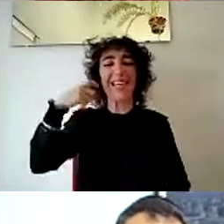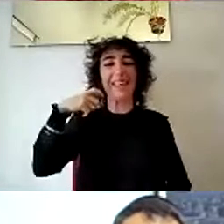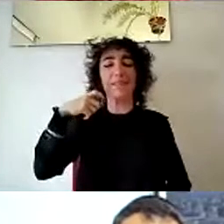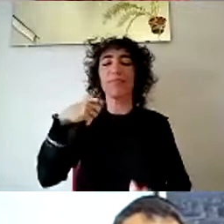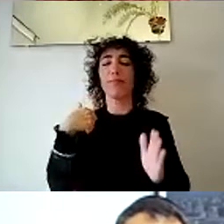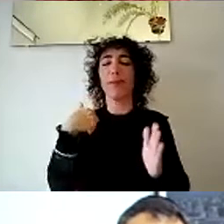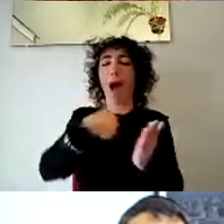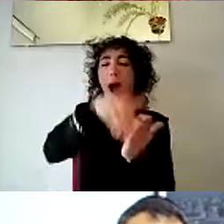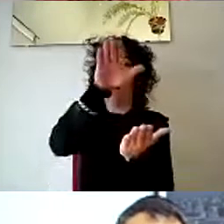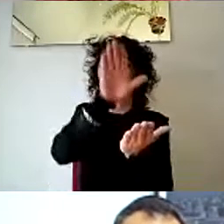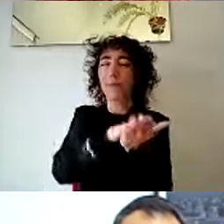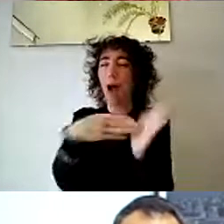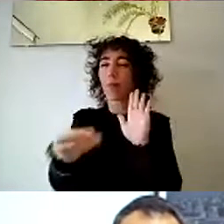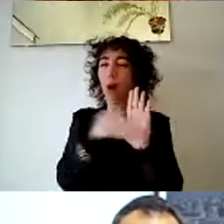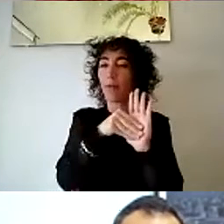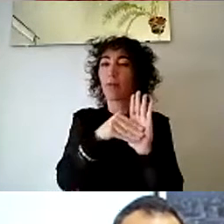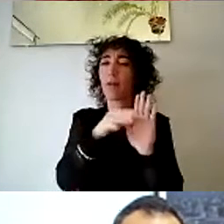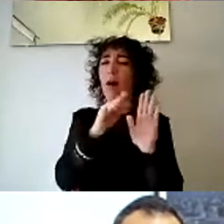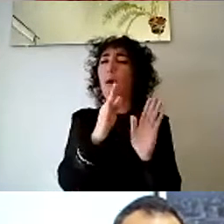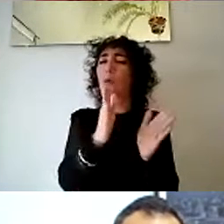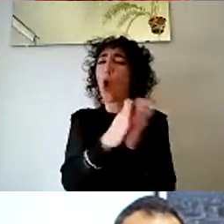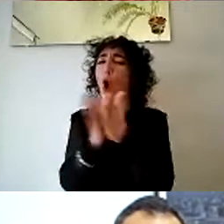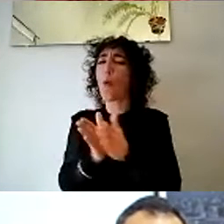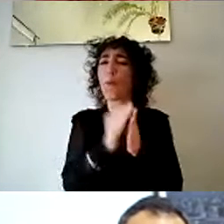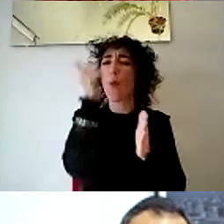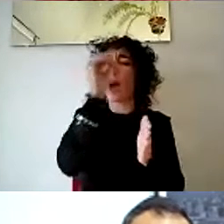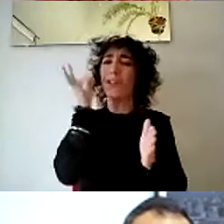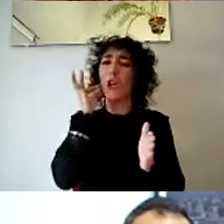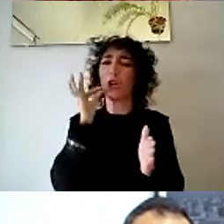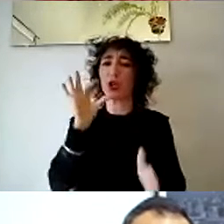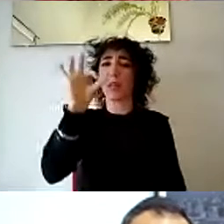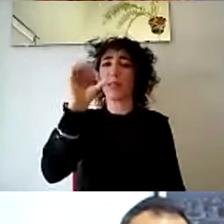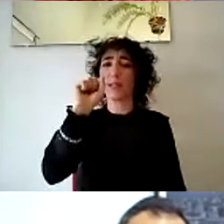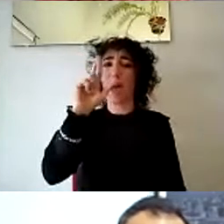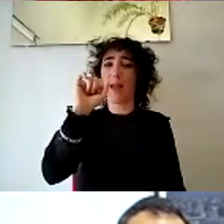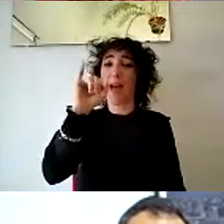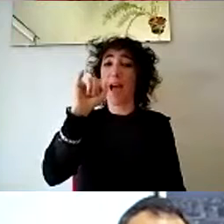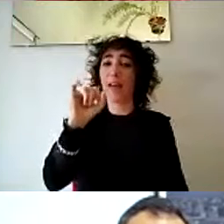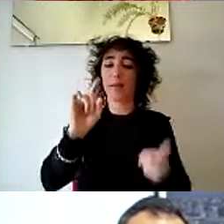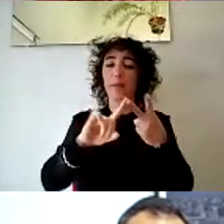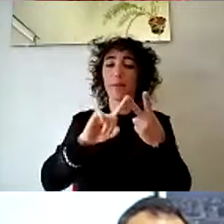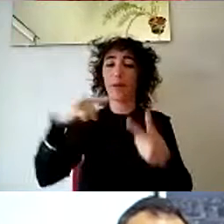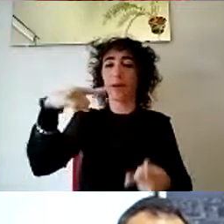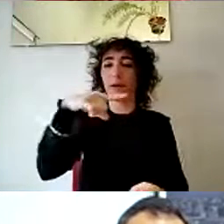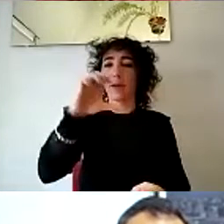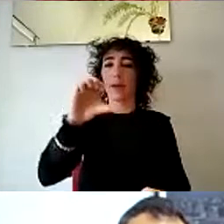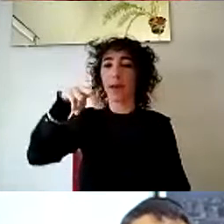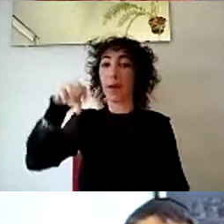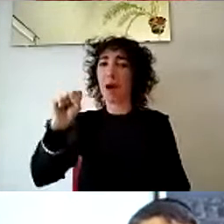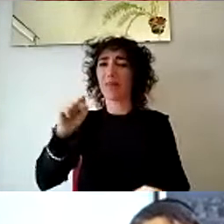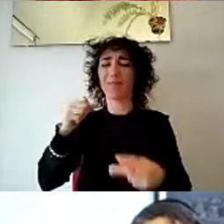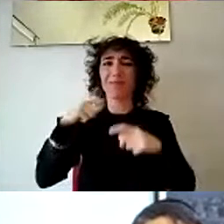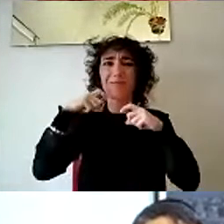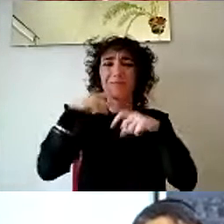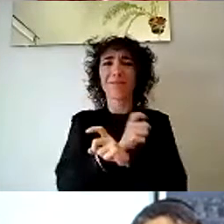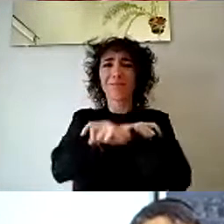Hay compañeros, tanto Saray como Gema, que les ha costado pues entrar lo que es a este pleno.